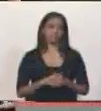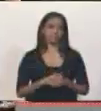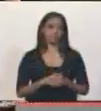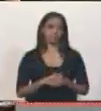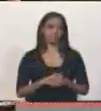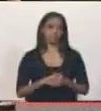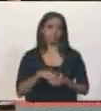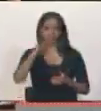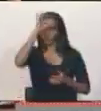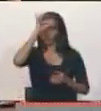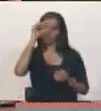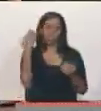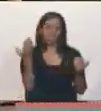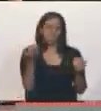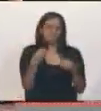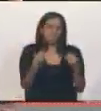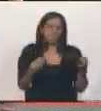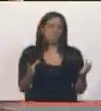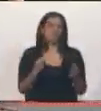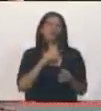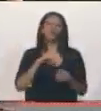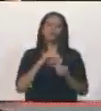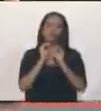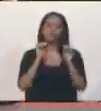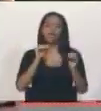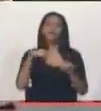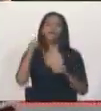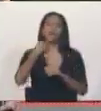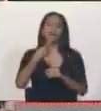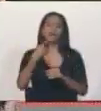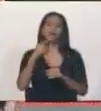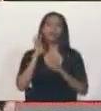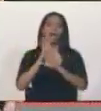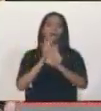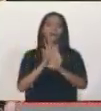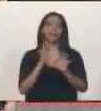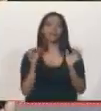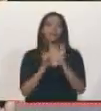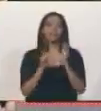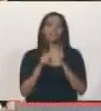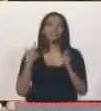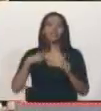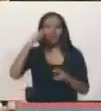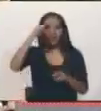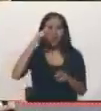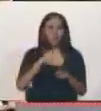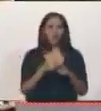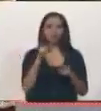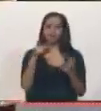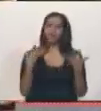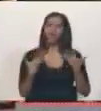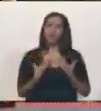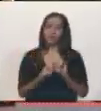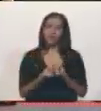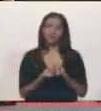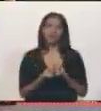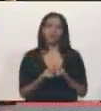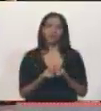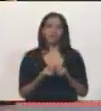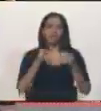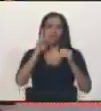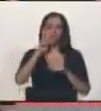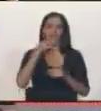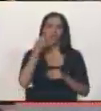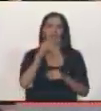no sé qué. Nosotros convocamos mañana una marcha donde tendremos el honor de que usted nos acompañe. A las 2 de la